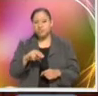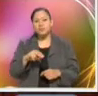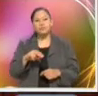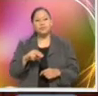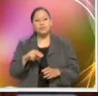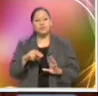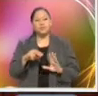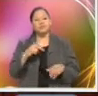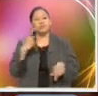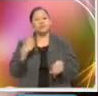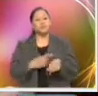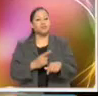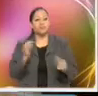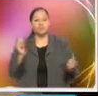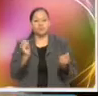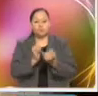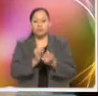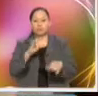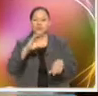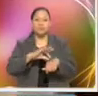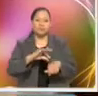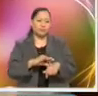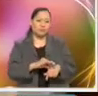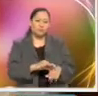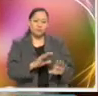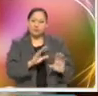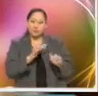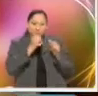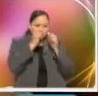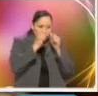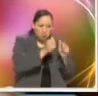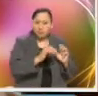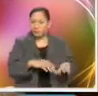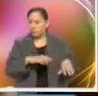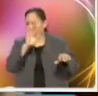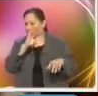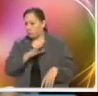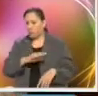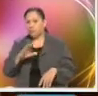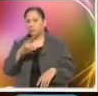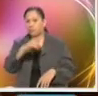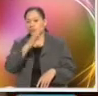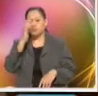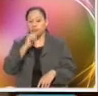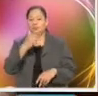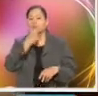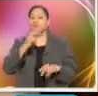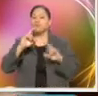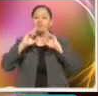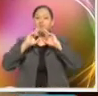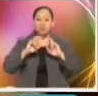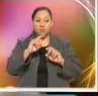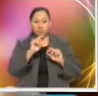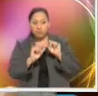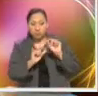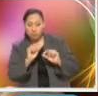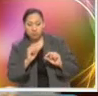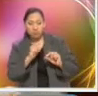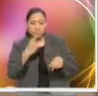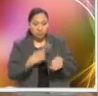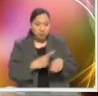Fermín enfermó. Ningún médico lo quería atender, tenían miedo a que si el hacendado no mejoraba de